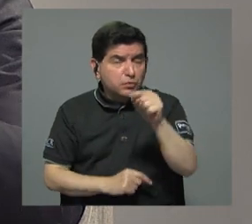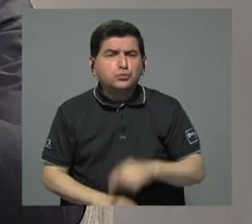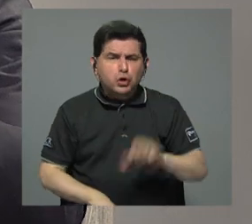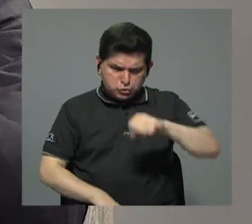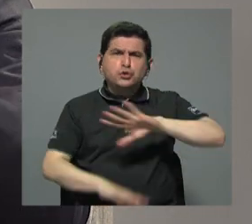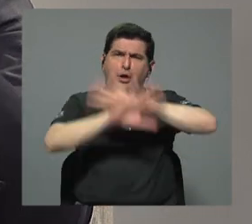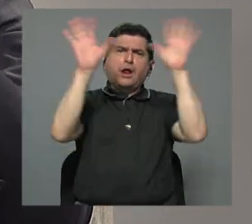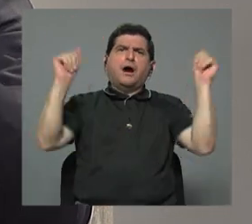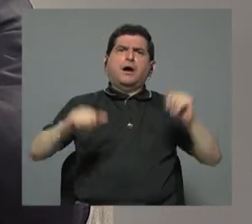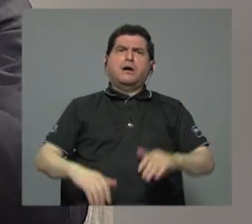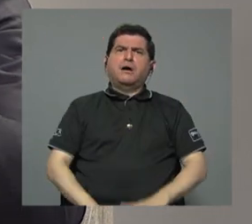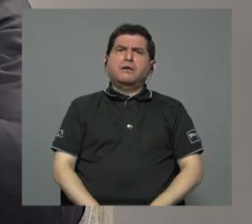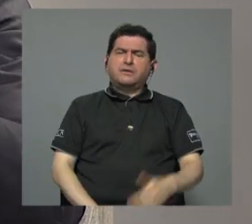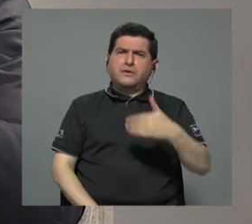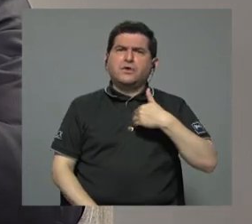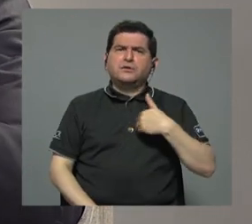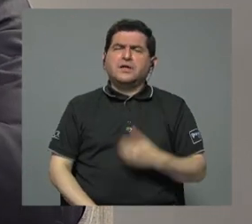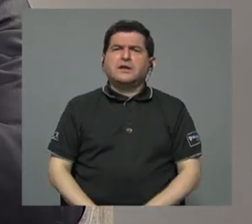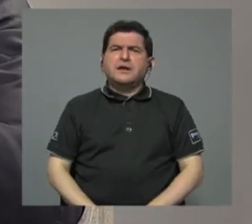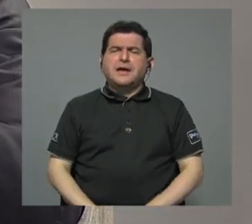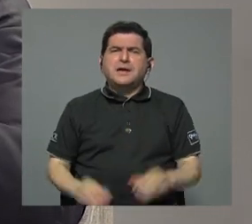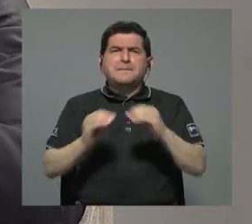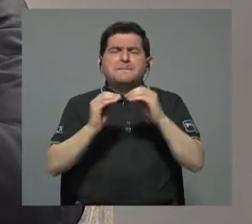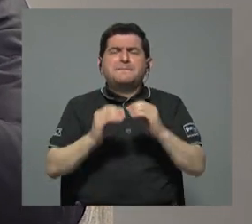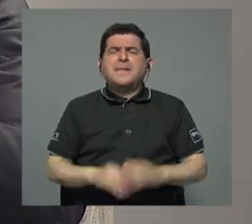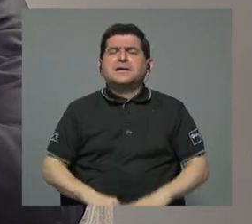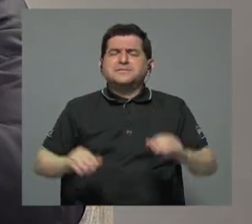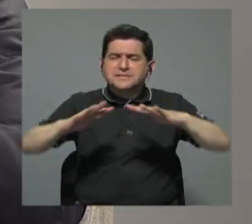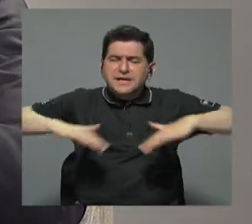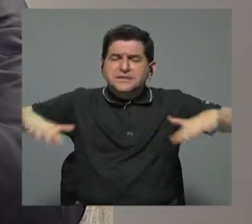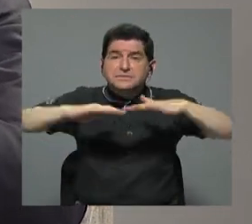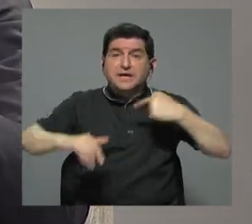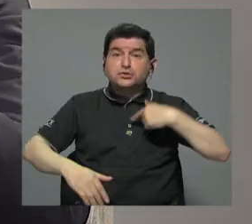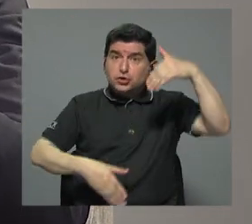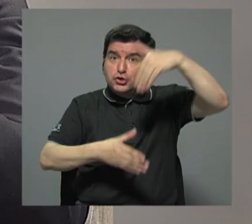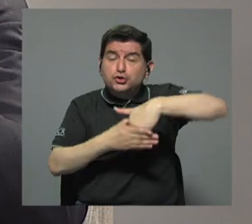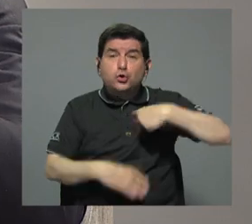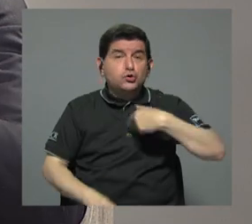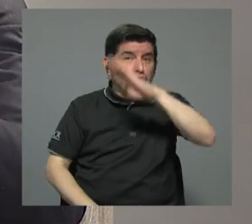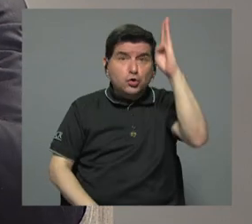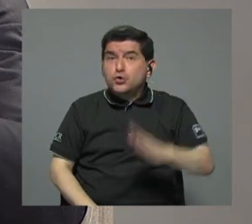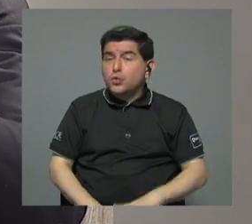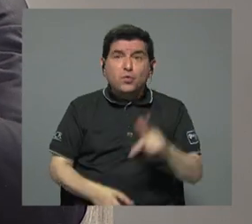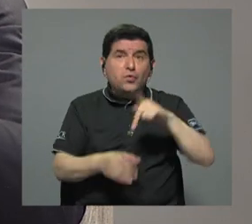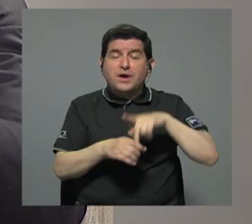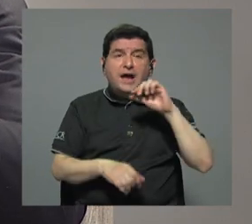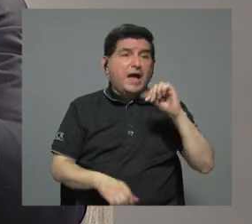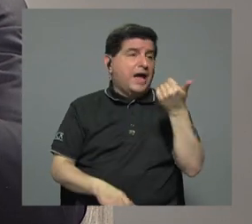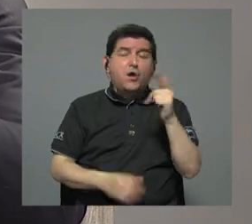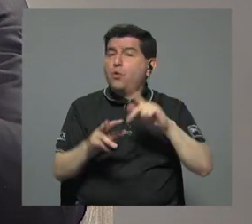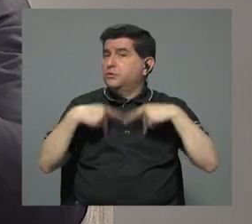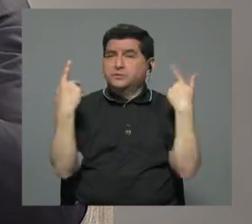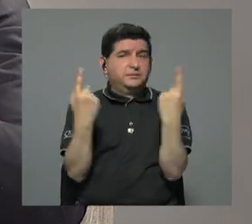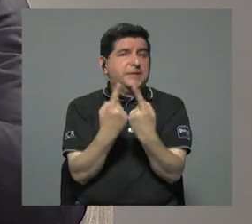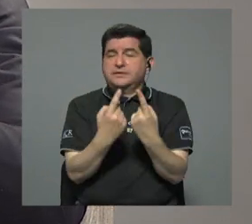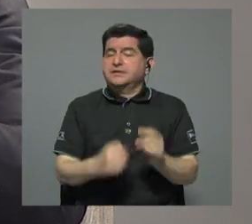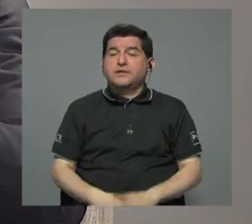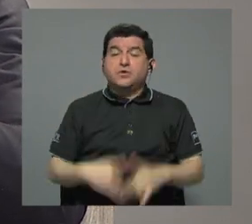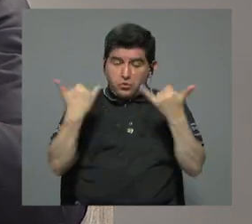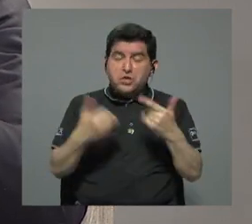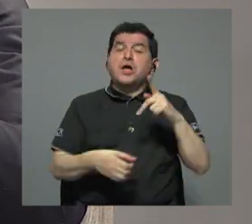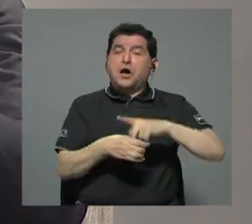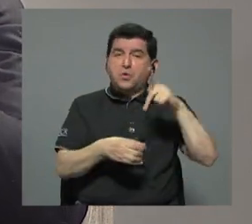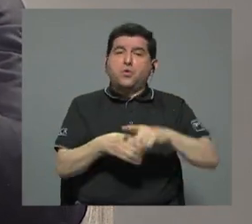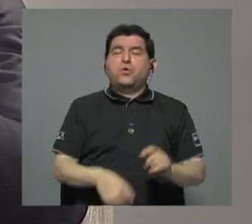claro porque digamos una oxigenación mucho mayor y la mejor muestra es que estoy yo ahí yo nunca ha militado ni en este ni en ningún otro partido y aquí estoy